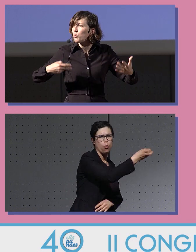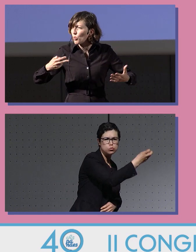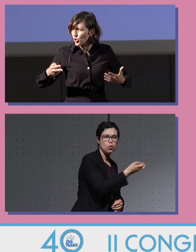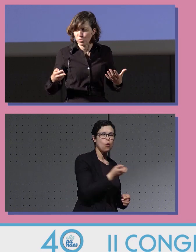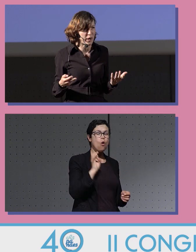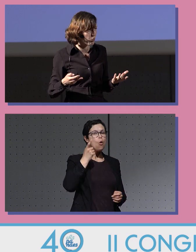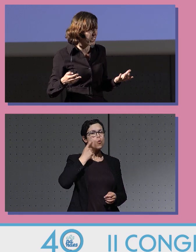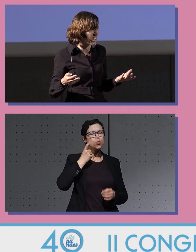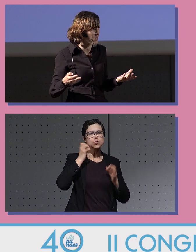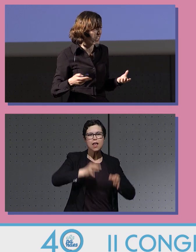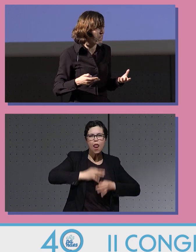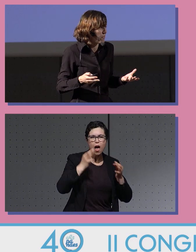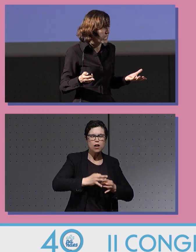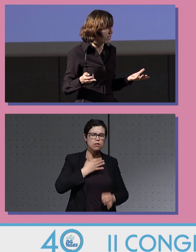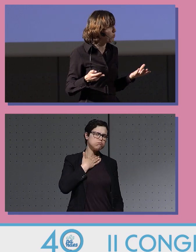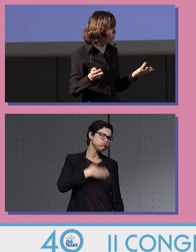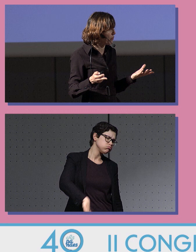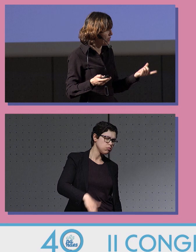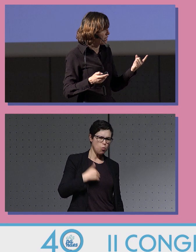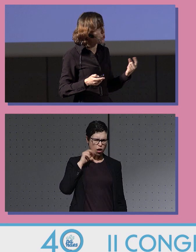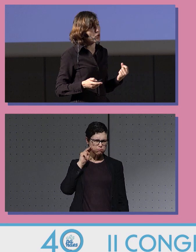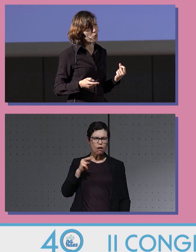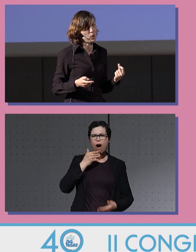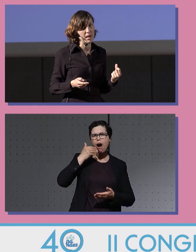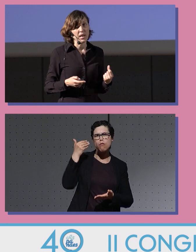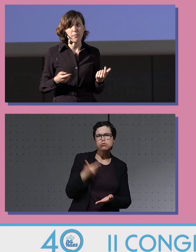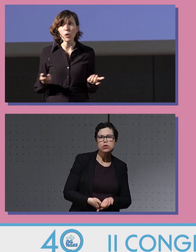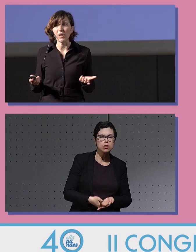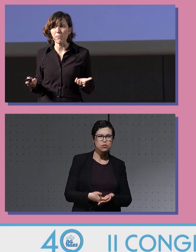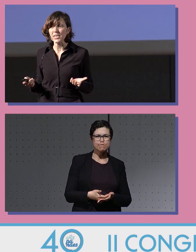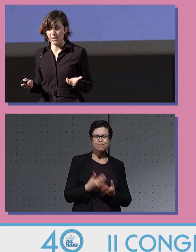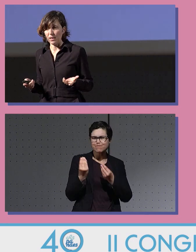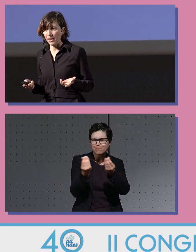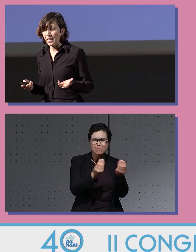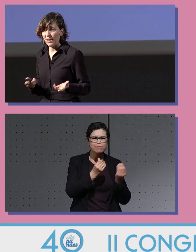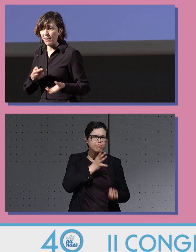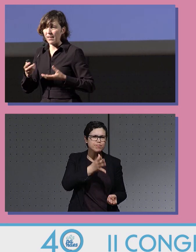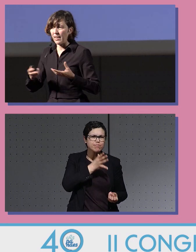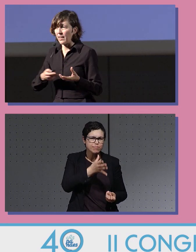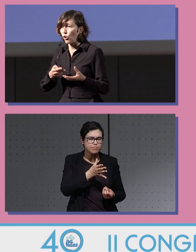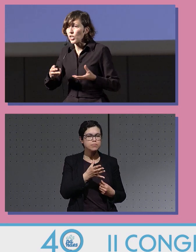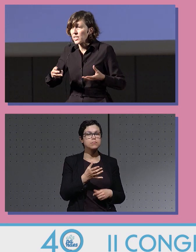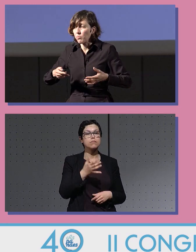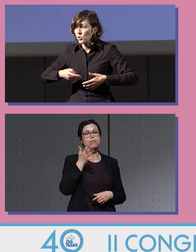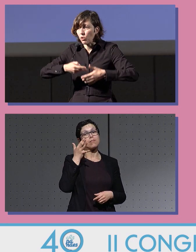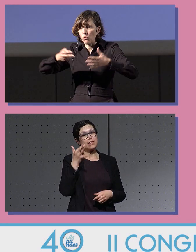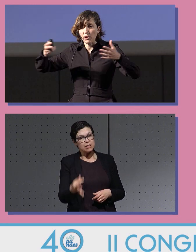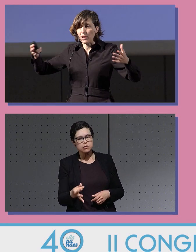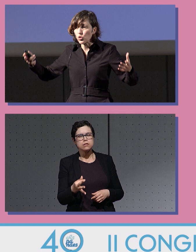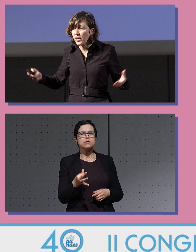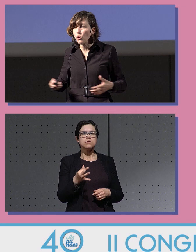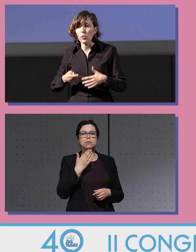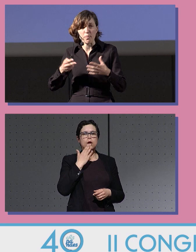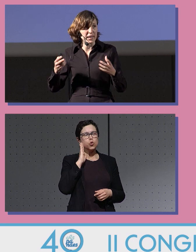propio gusto por sus propias rutinas, ¿no? ¿Y qué le pasa? Está aburrido, ¿qué es lo que le ocurre? Y problemas en cosas pues como